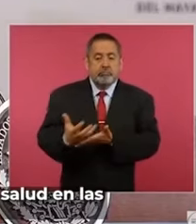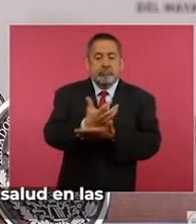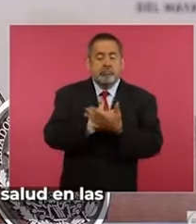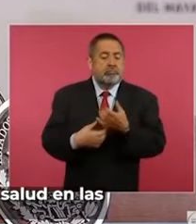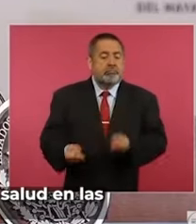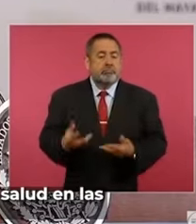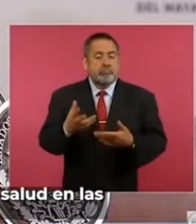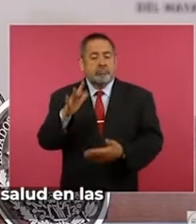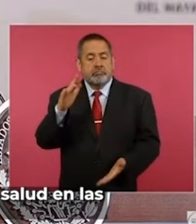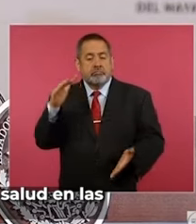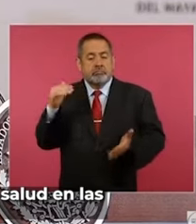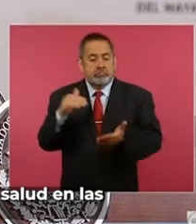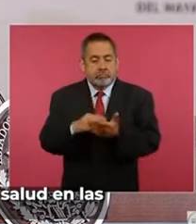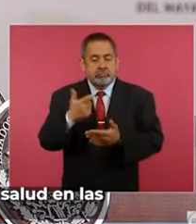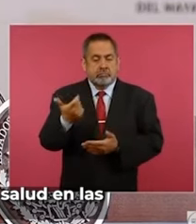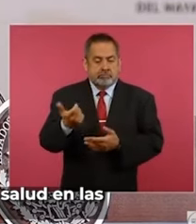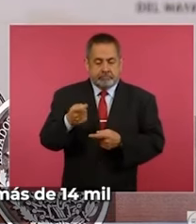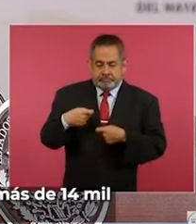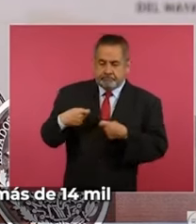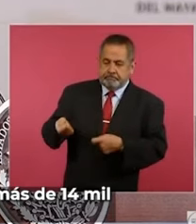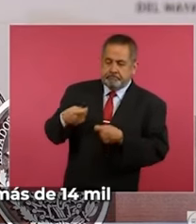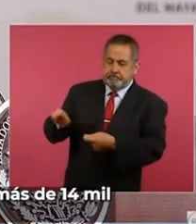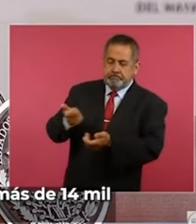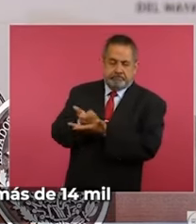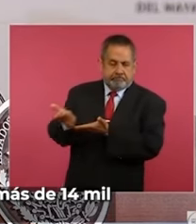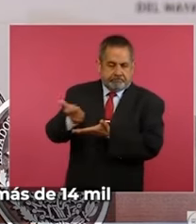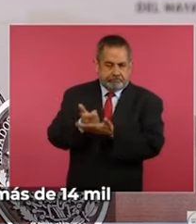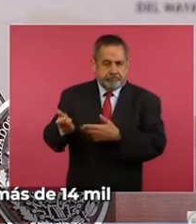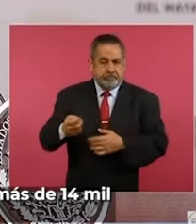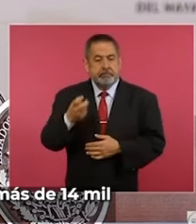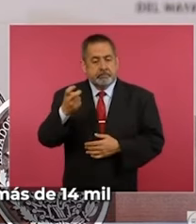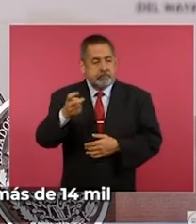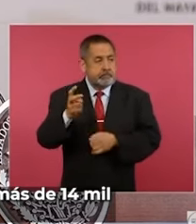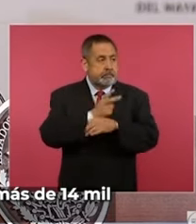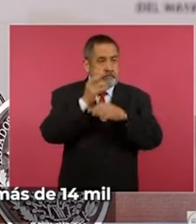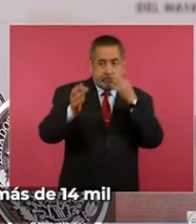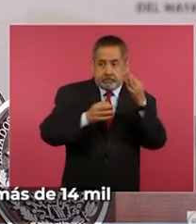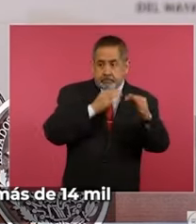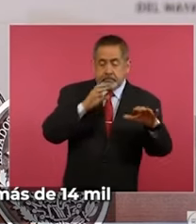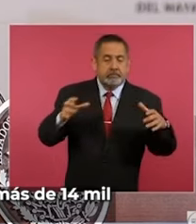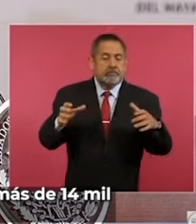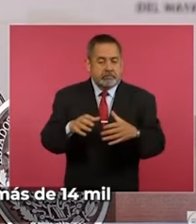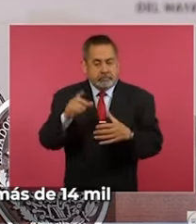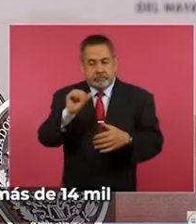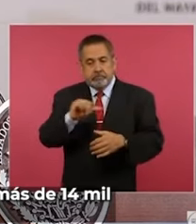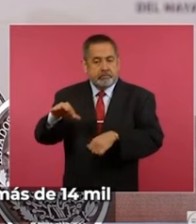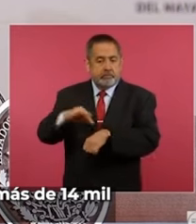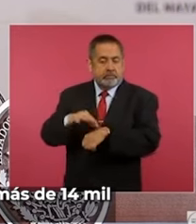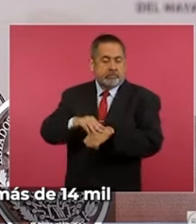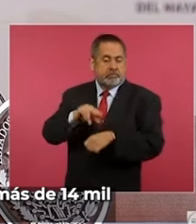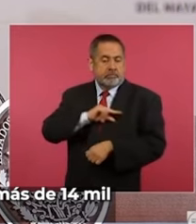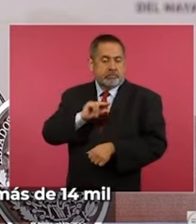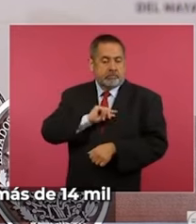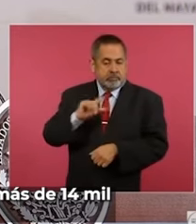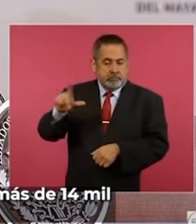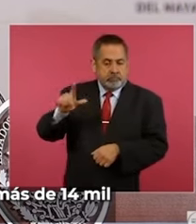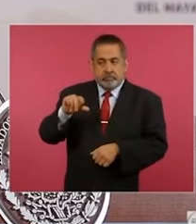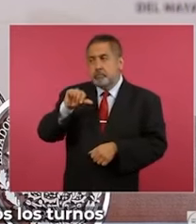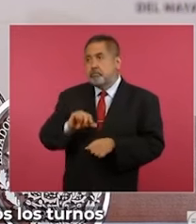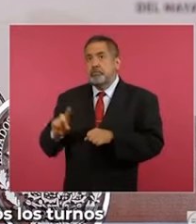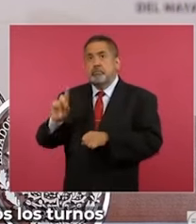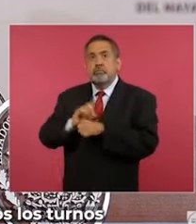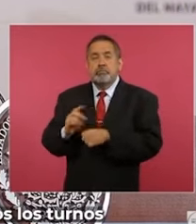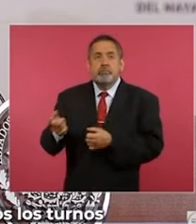a la convocatoria para contratar personal de salud en las unidades médicas y hospitalarias del IMSS Bienestar, en la cual más de 14.000 médicos generales y